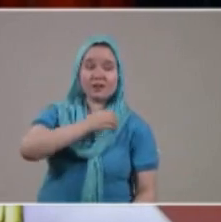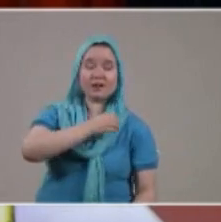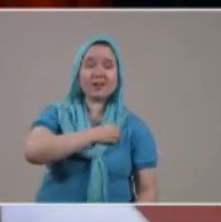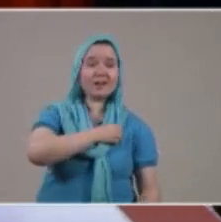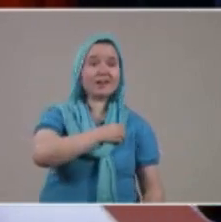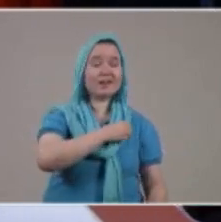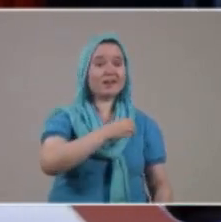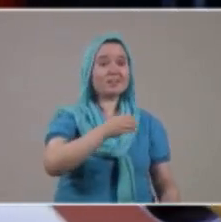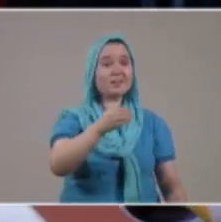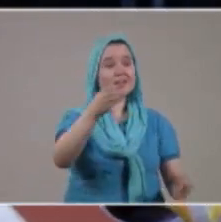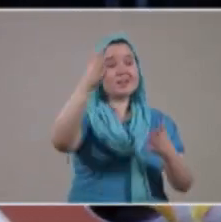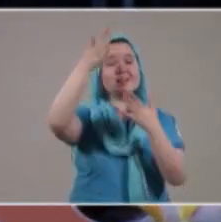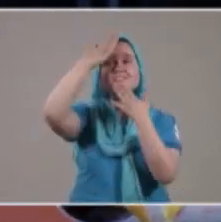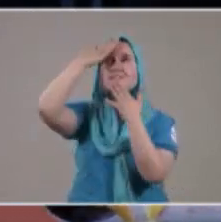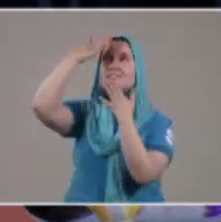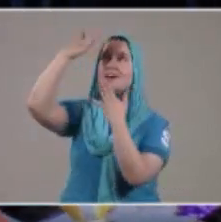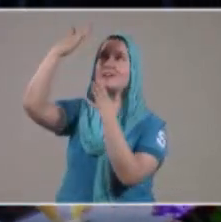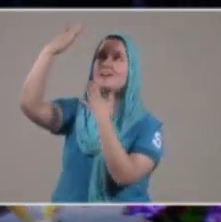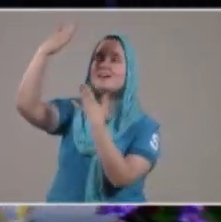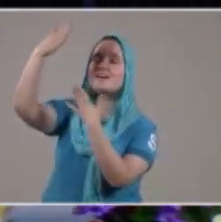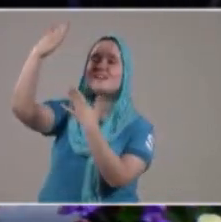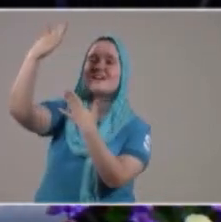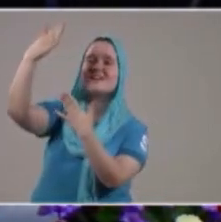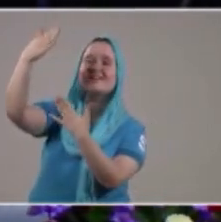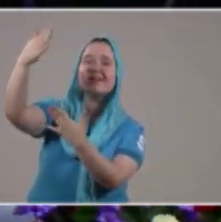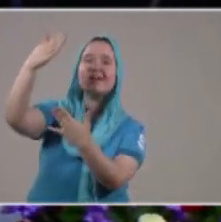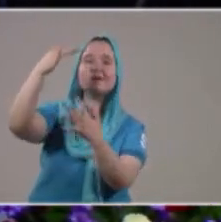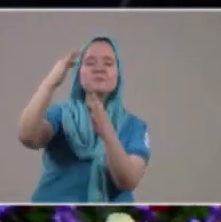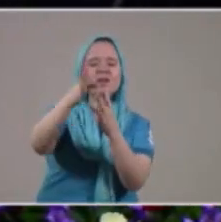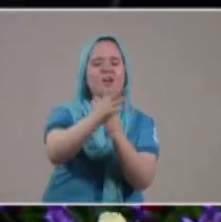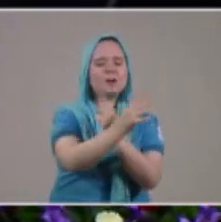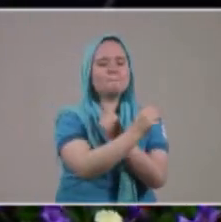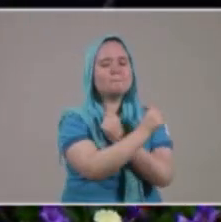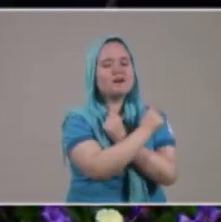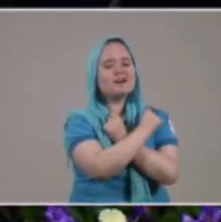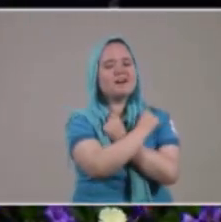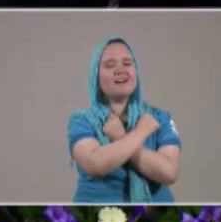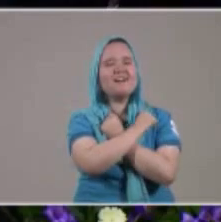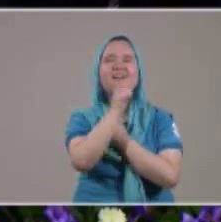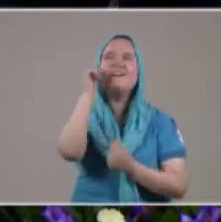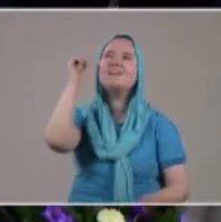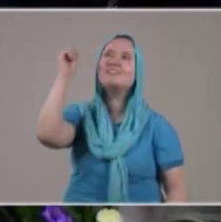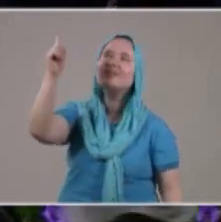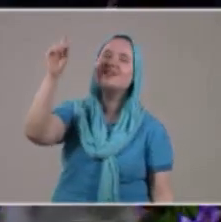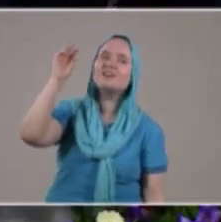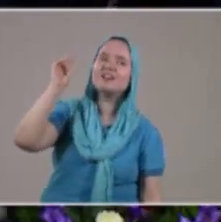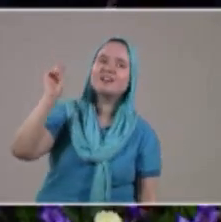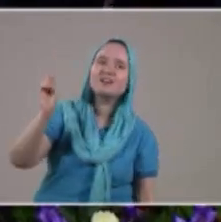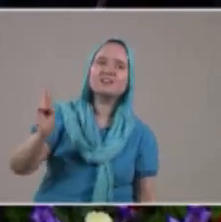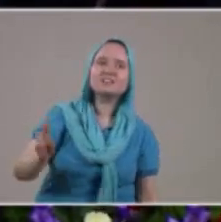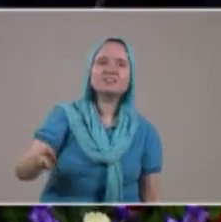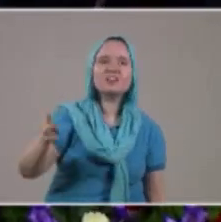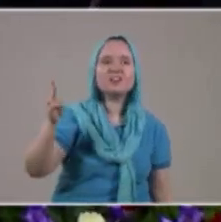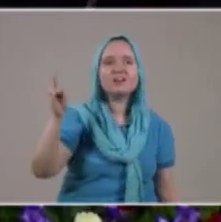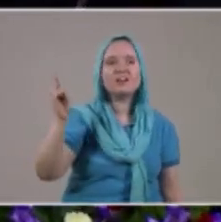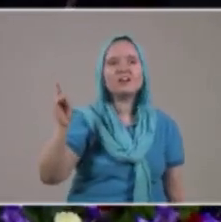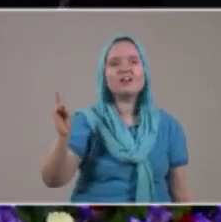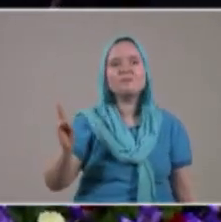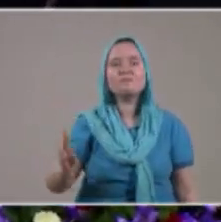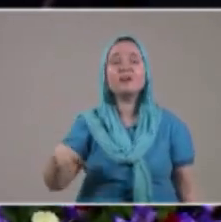No cesa la gente de venir a los pies del Señor. Aquí viene una persona más.